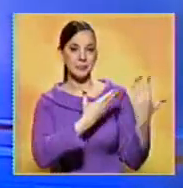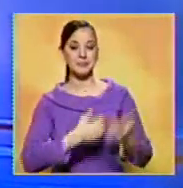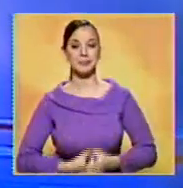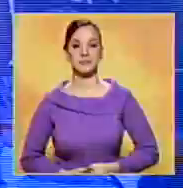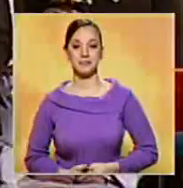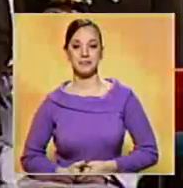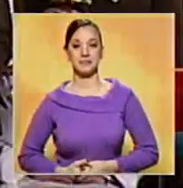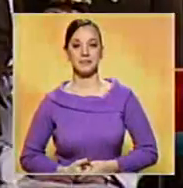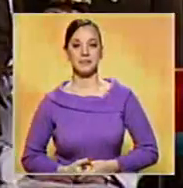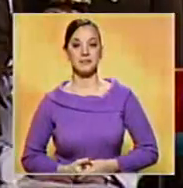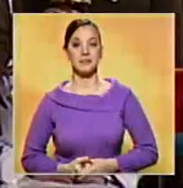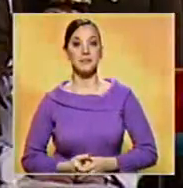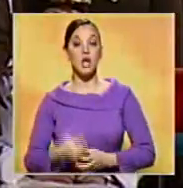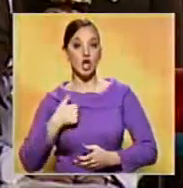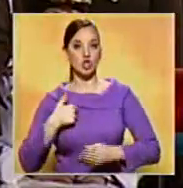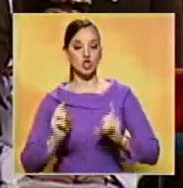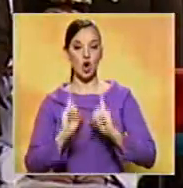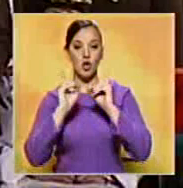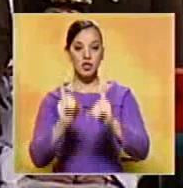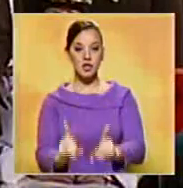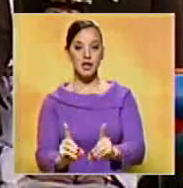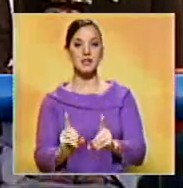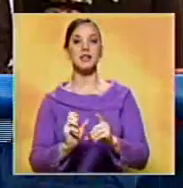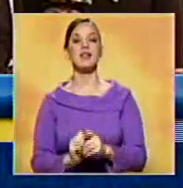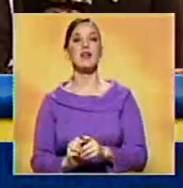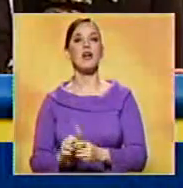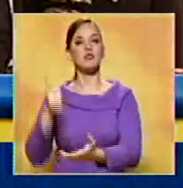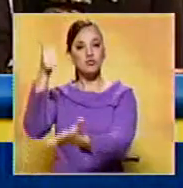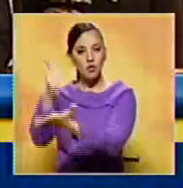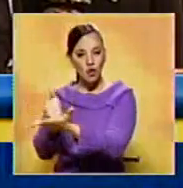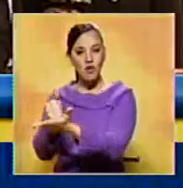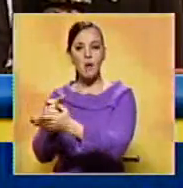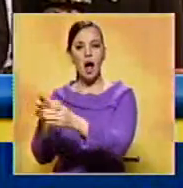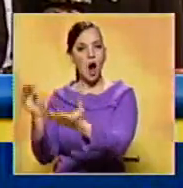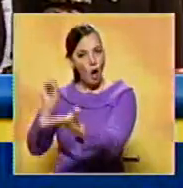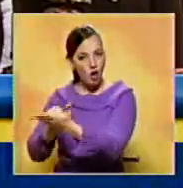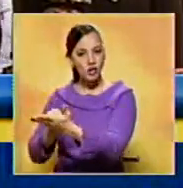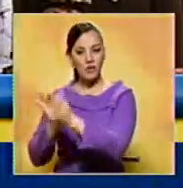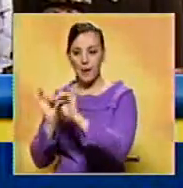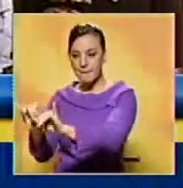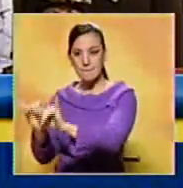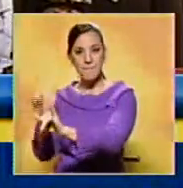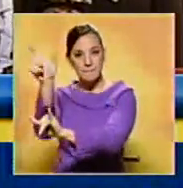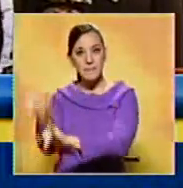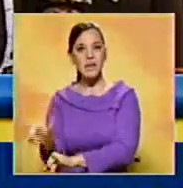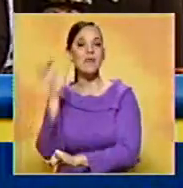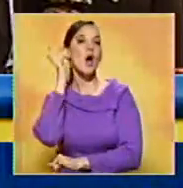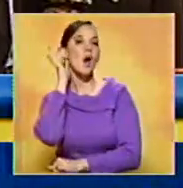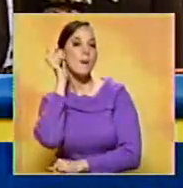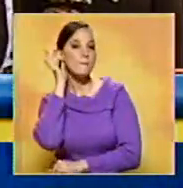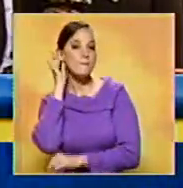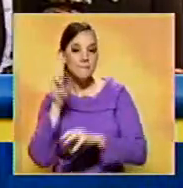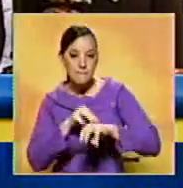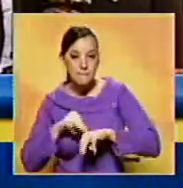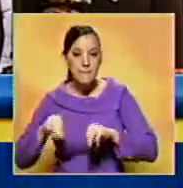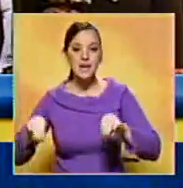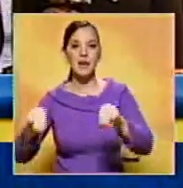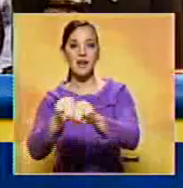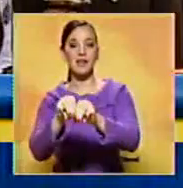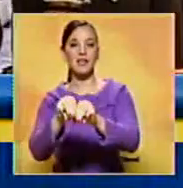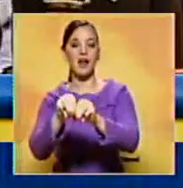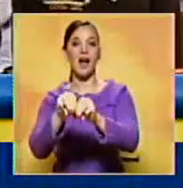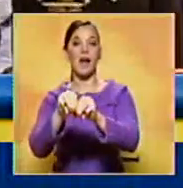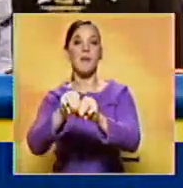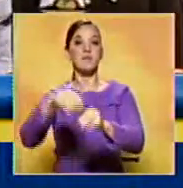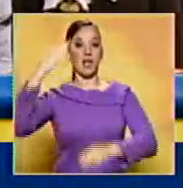la información. He decidido ratificar en su cargo como ministra del Poder Popular para la